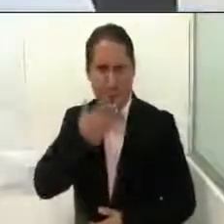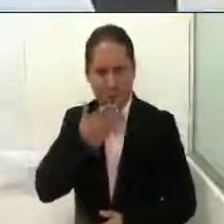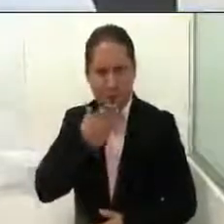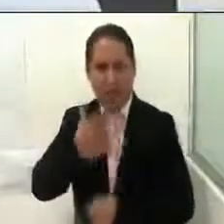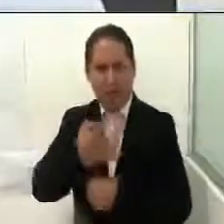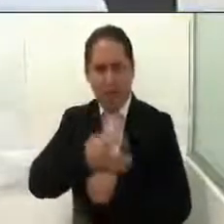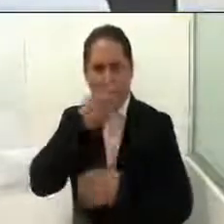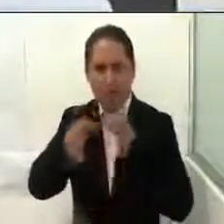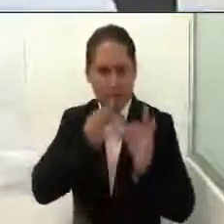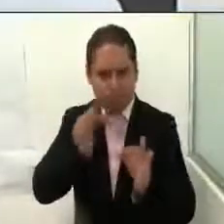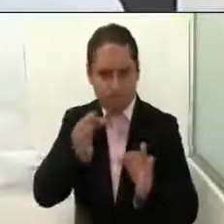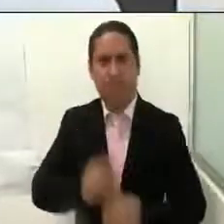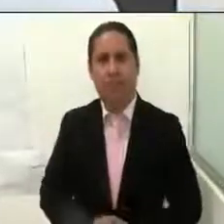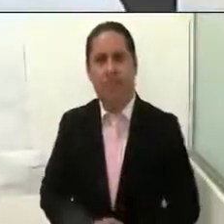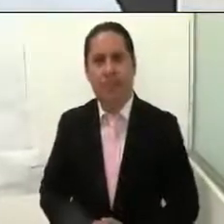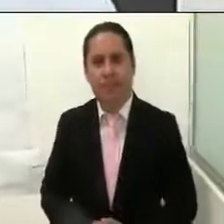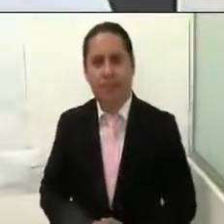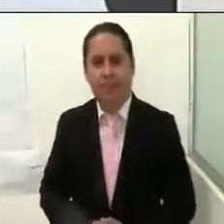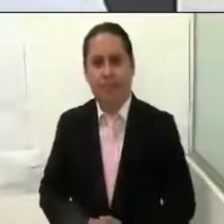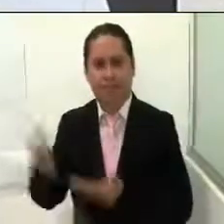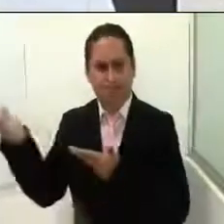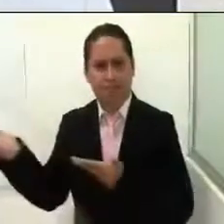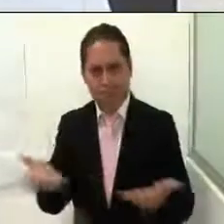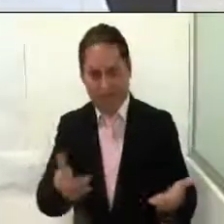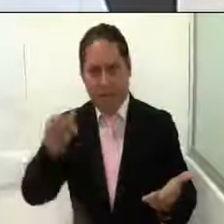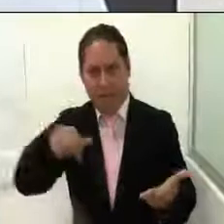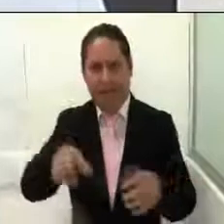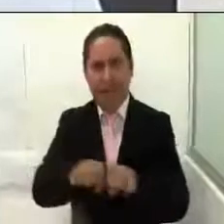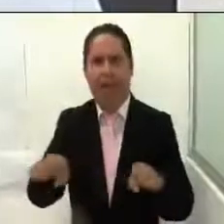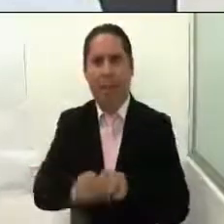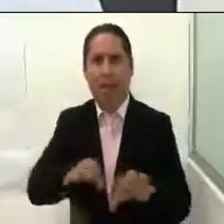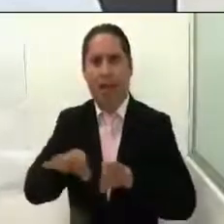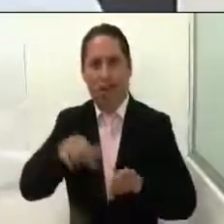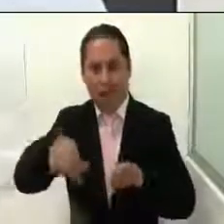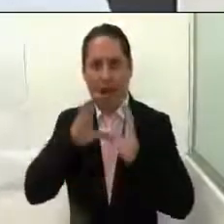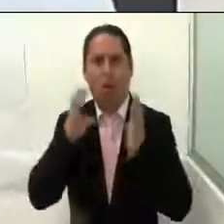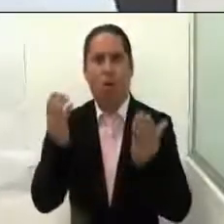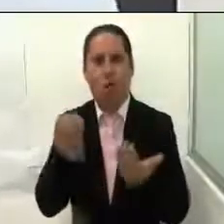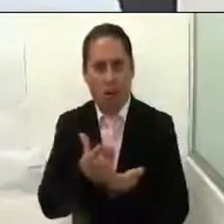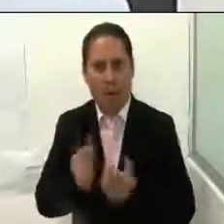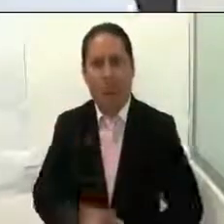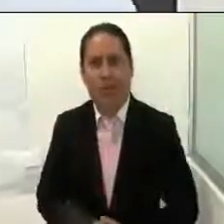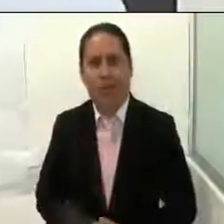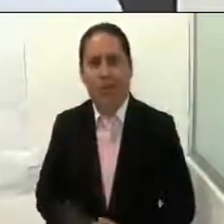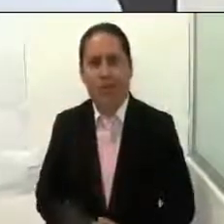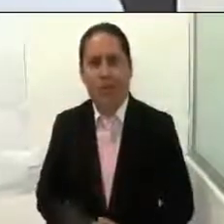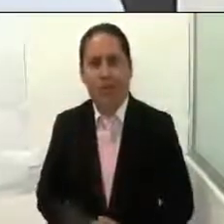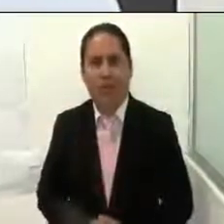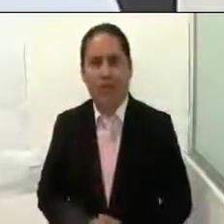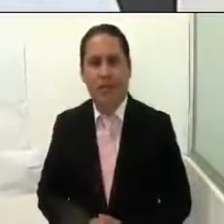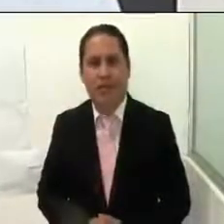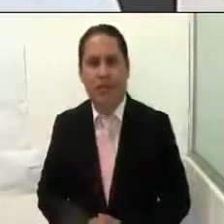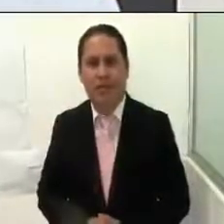consciente soy bienvenido así como equipo de trabajo está soberanía ya nos toca nos tocó es